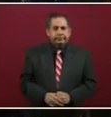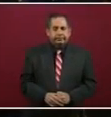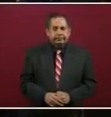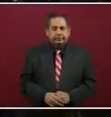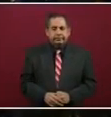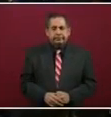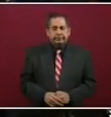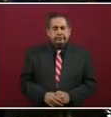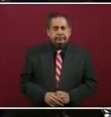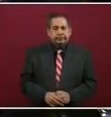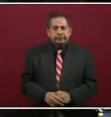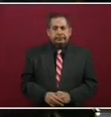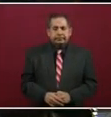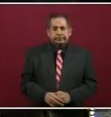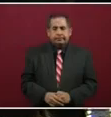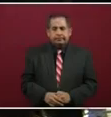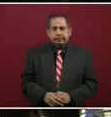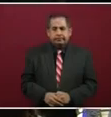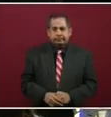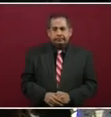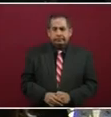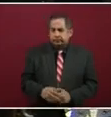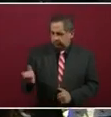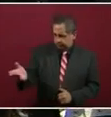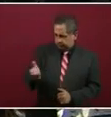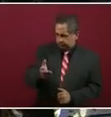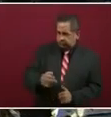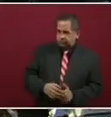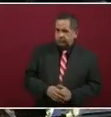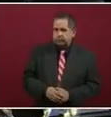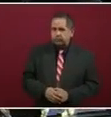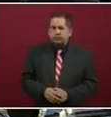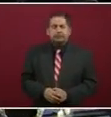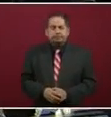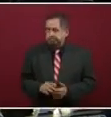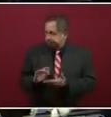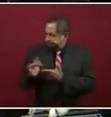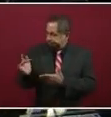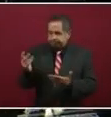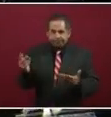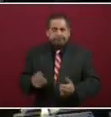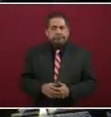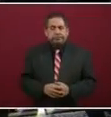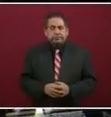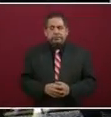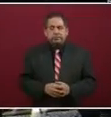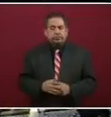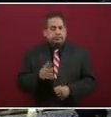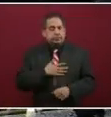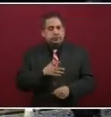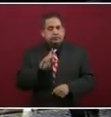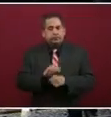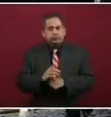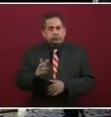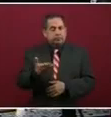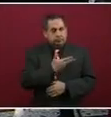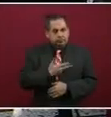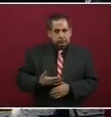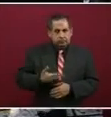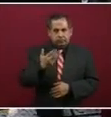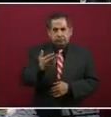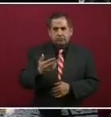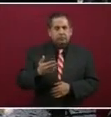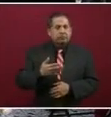Gracias, presidente. Tú primero. Gracias, sí. Buenos días, presidente